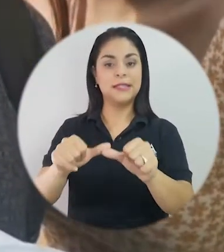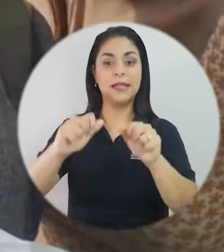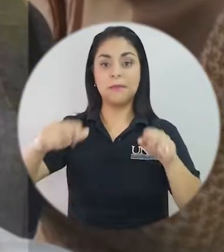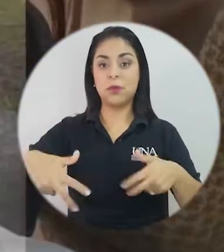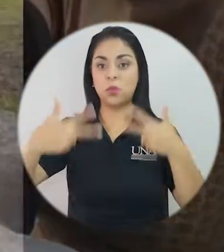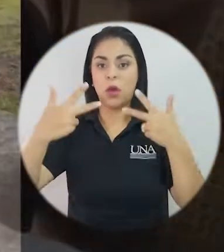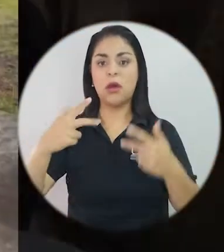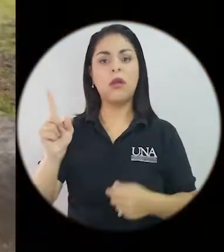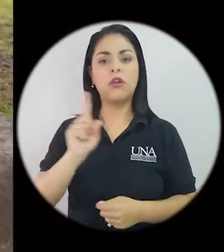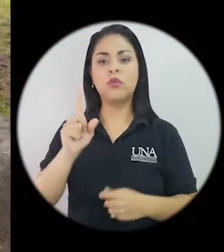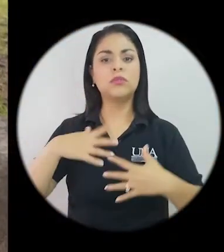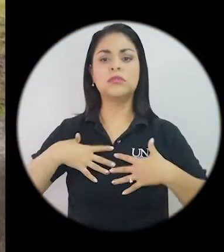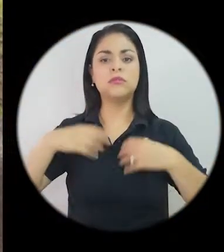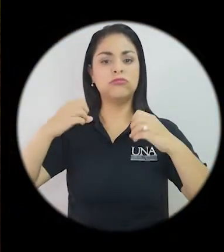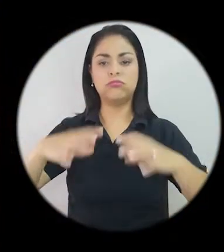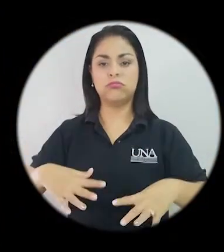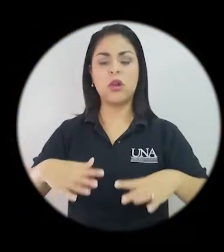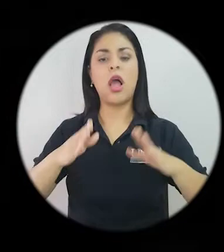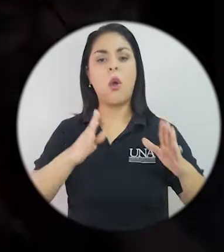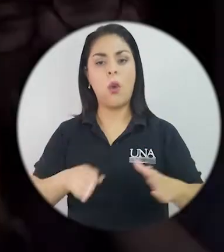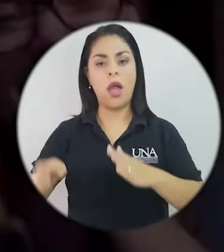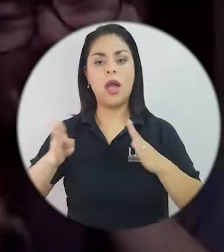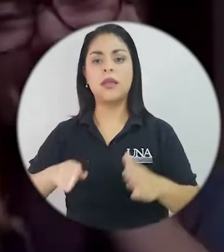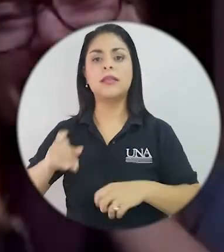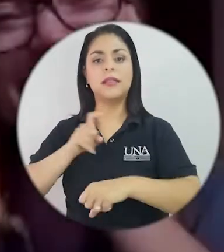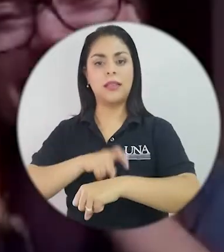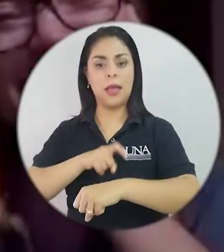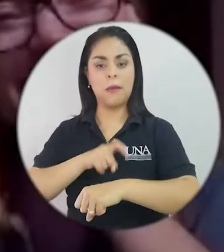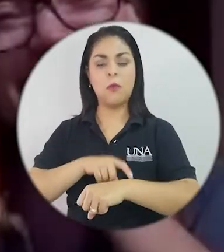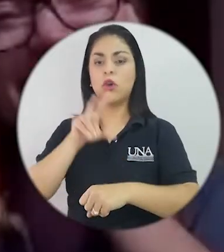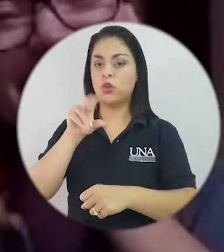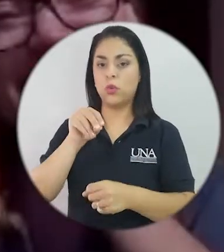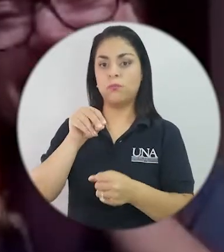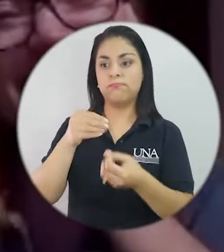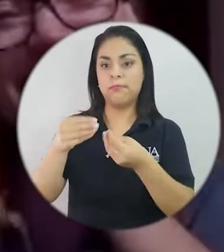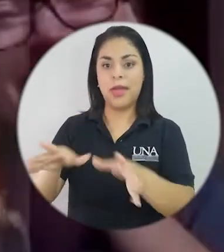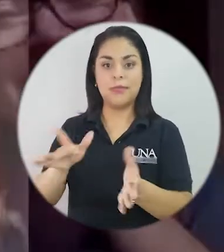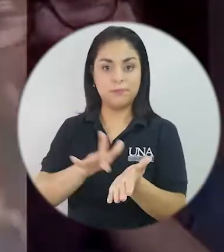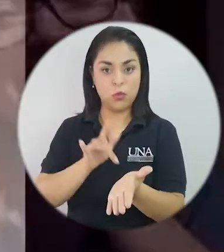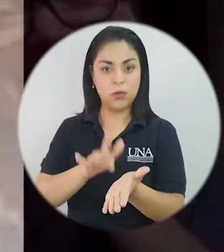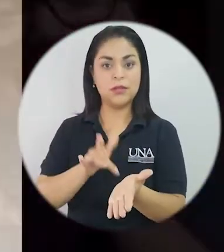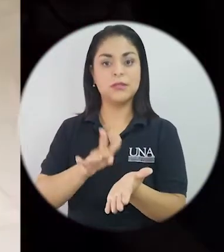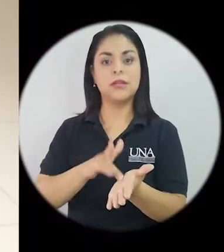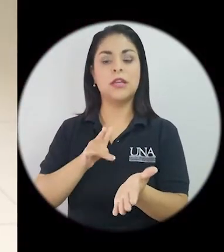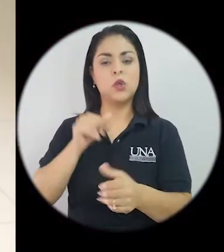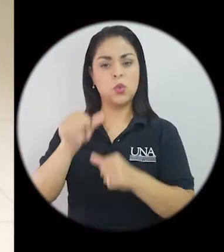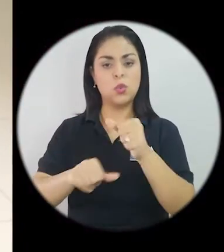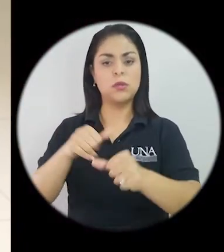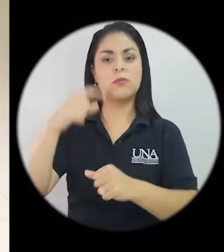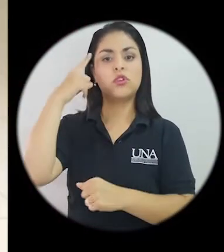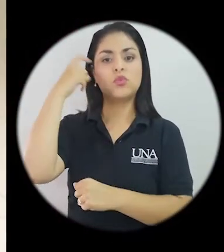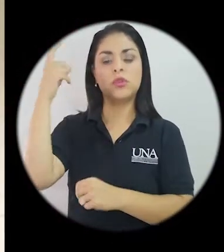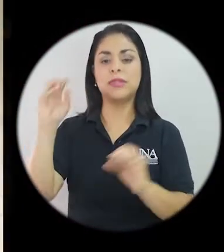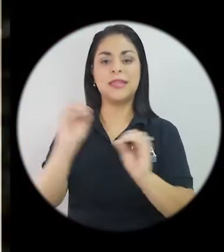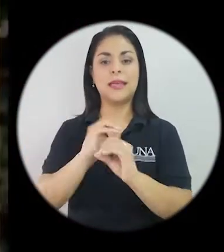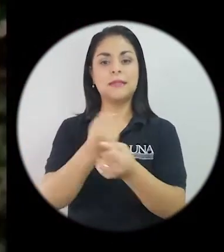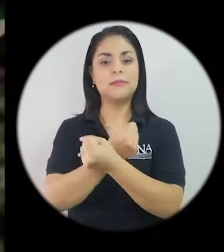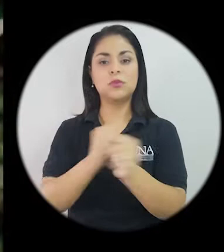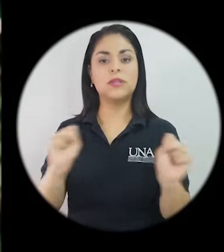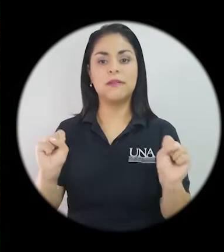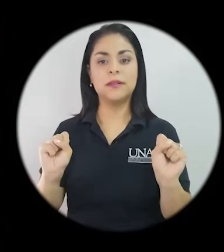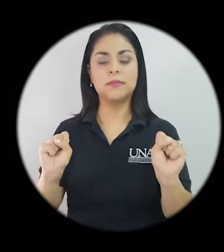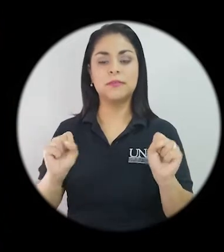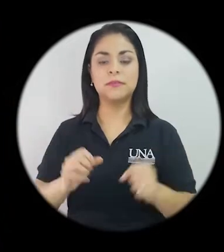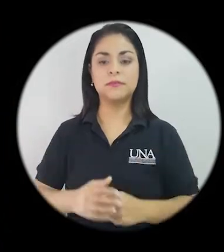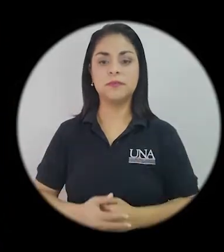en estos momentos aún siguen en virtualidad a que nunca se rindan, a que se organicen su tiempo y que no desaprovechen, y que luchen por sus sueños, que